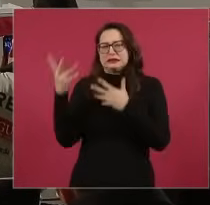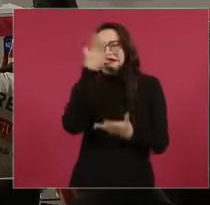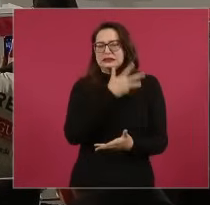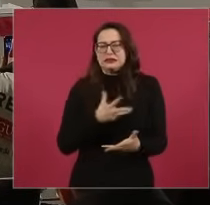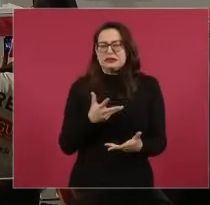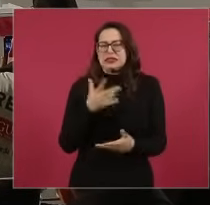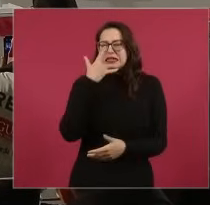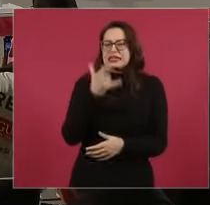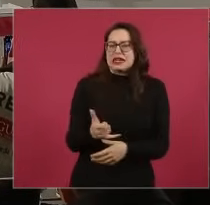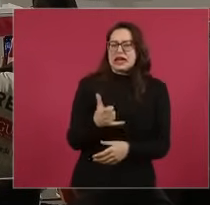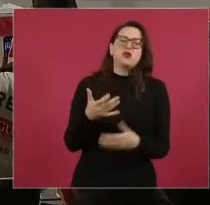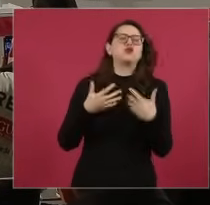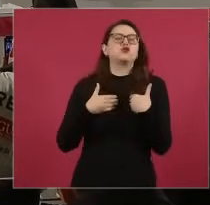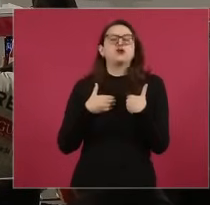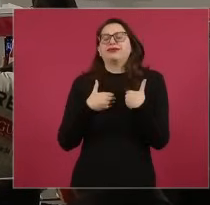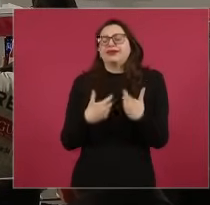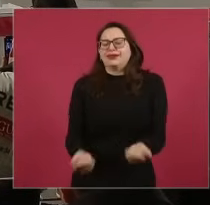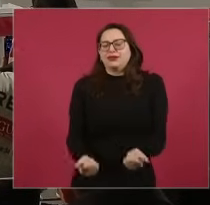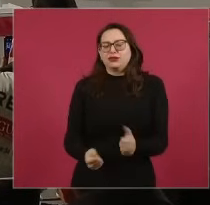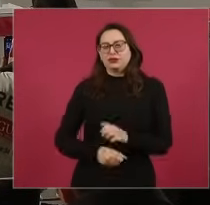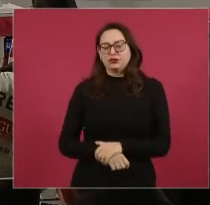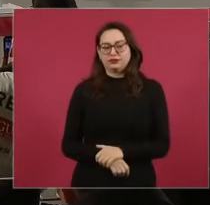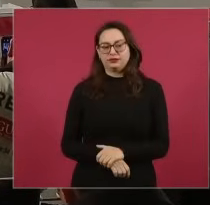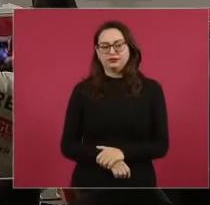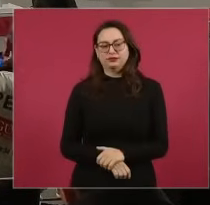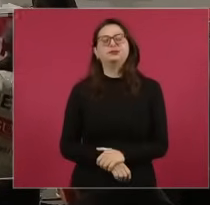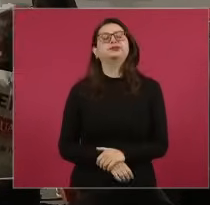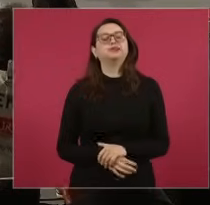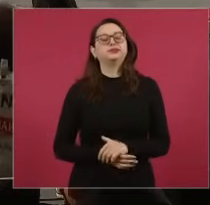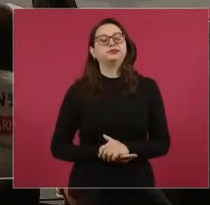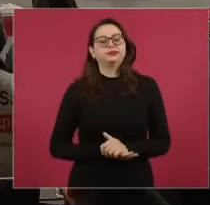Yo creo que regresa la lámina.